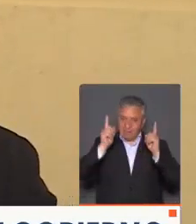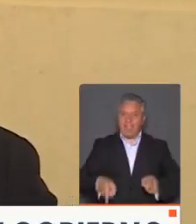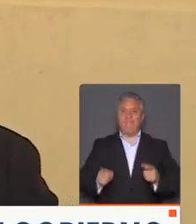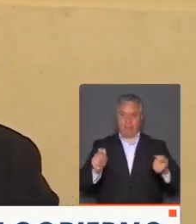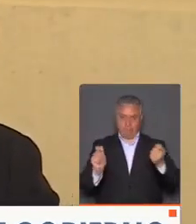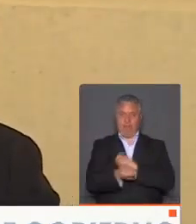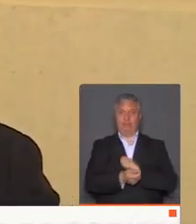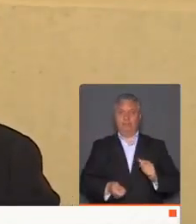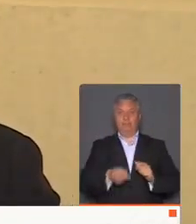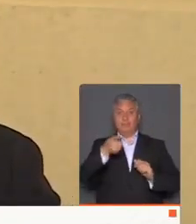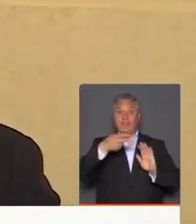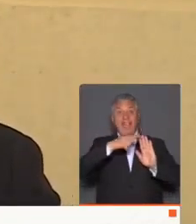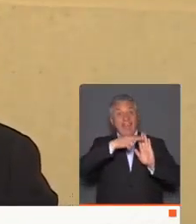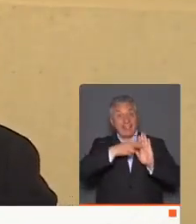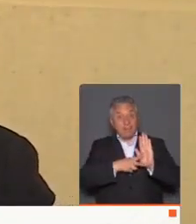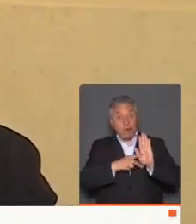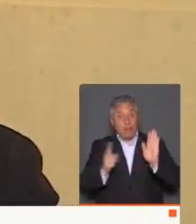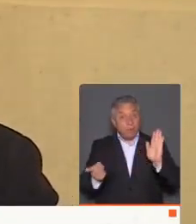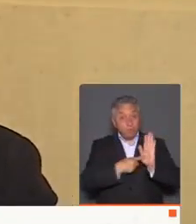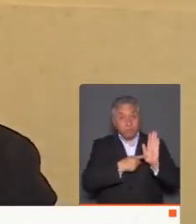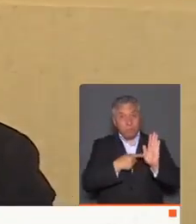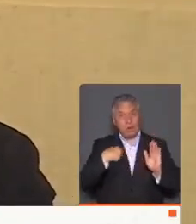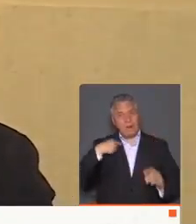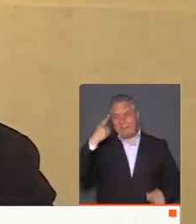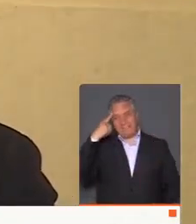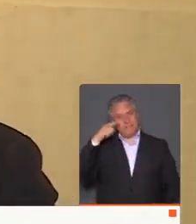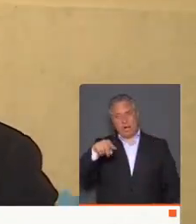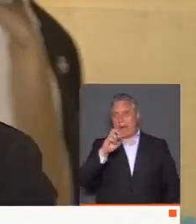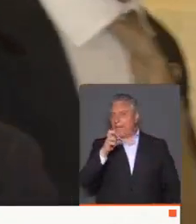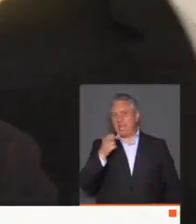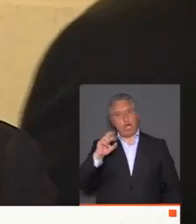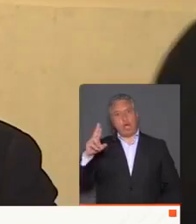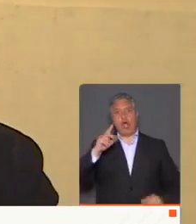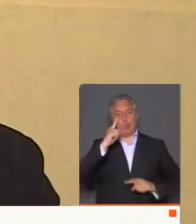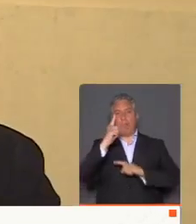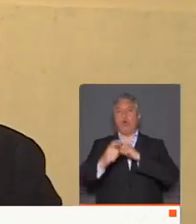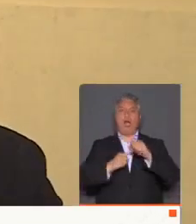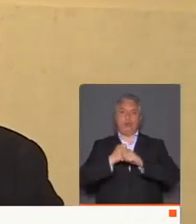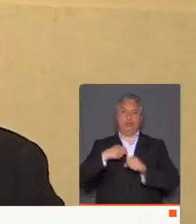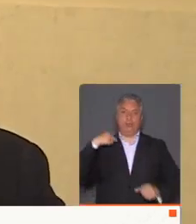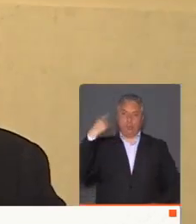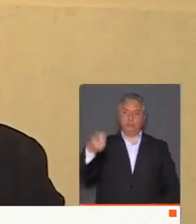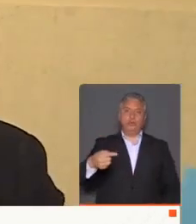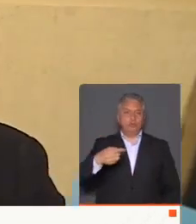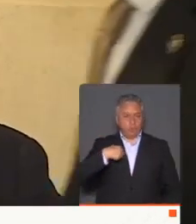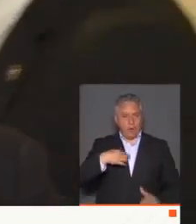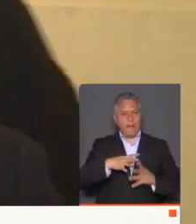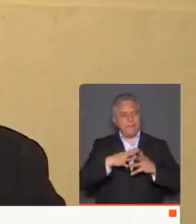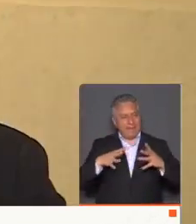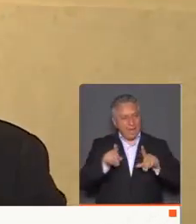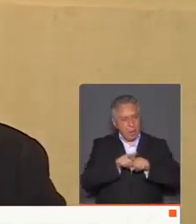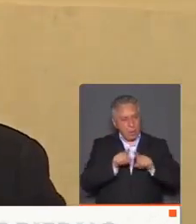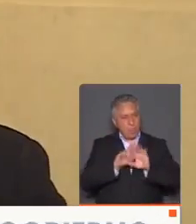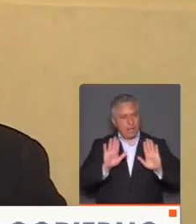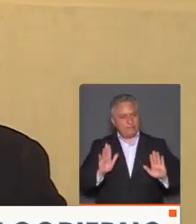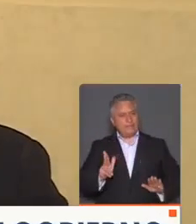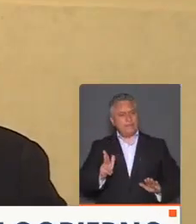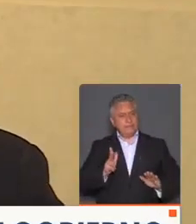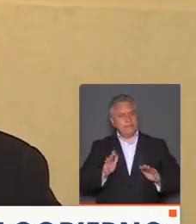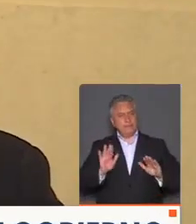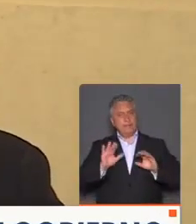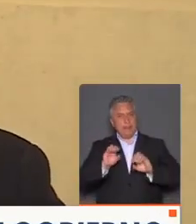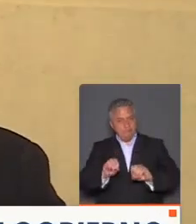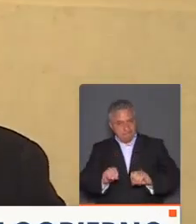tributaria nosotros creemos que va a grabar la situación de organización del próximo año por lo tanto yo sería mucho más prudente y aplazar